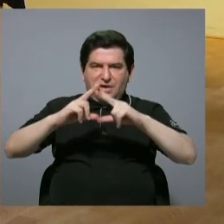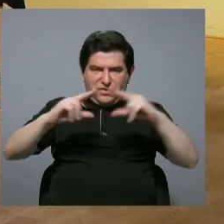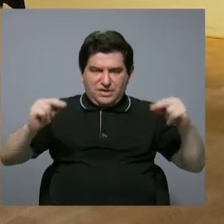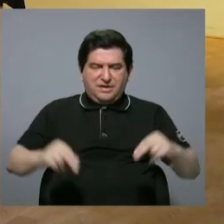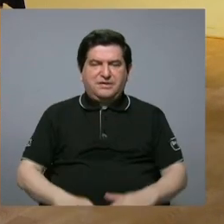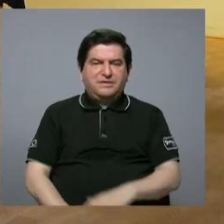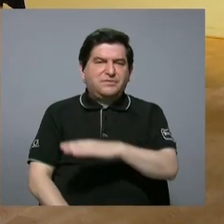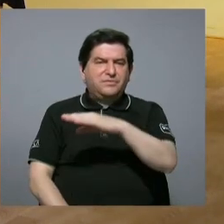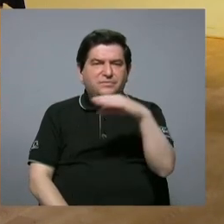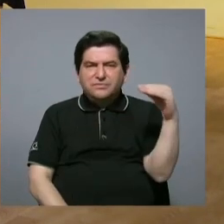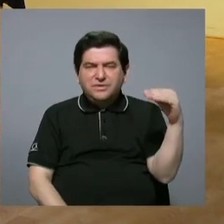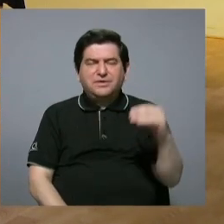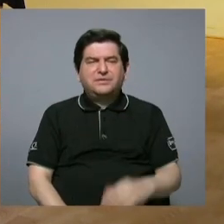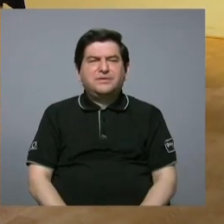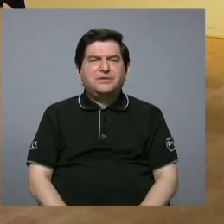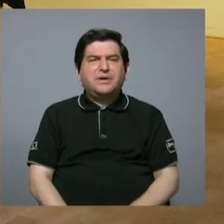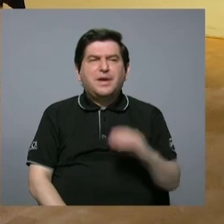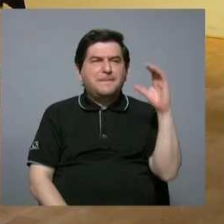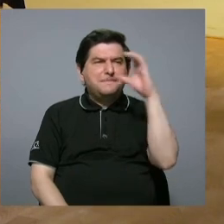entre